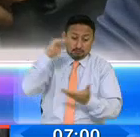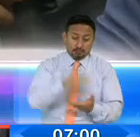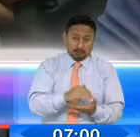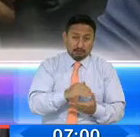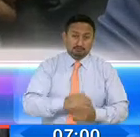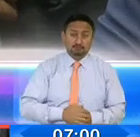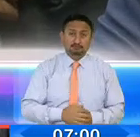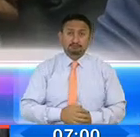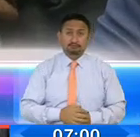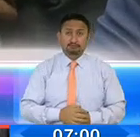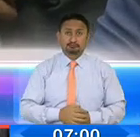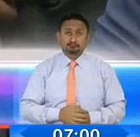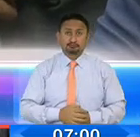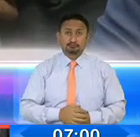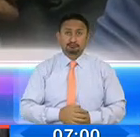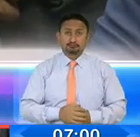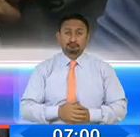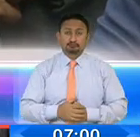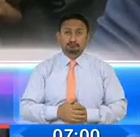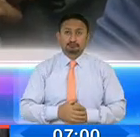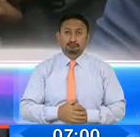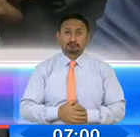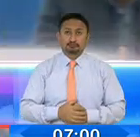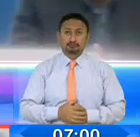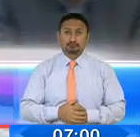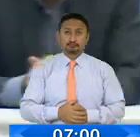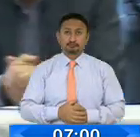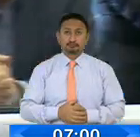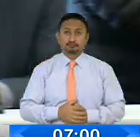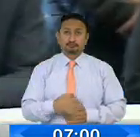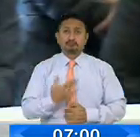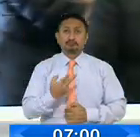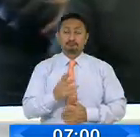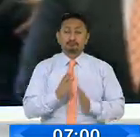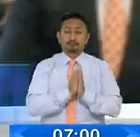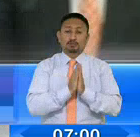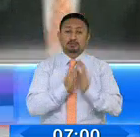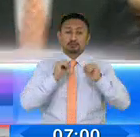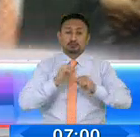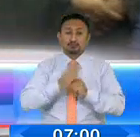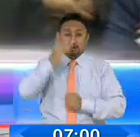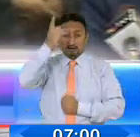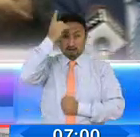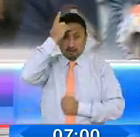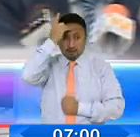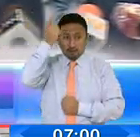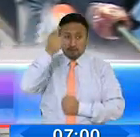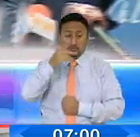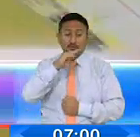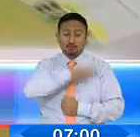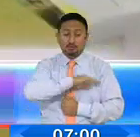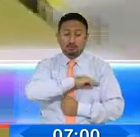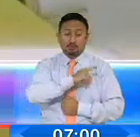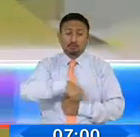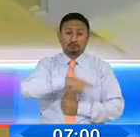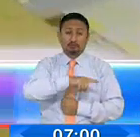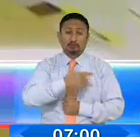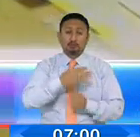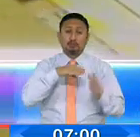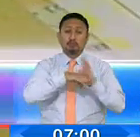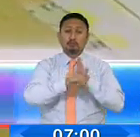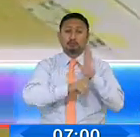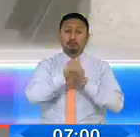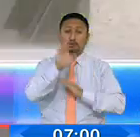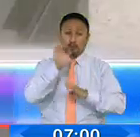vacuna y que así lo han solicitado. Piden también la renegociación de deuda que las municipalidades mantienen con el Banco de Desarrollo